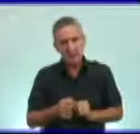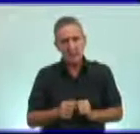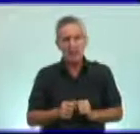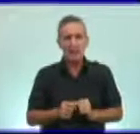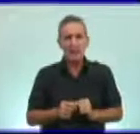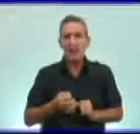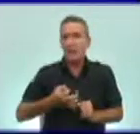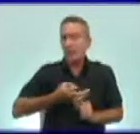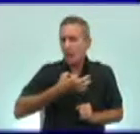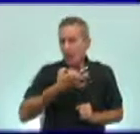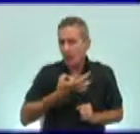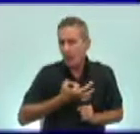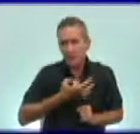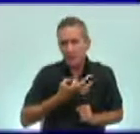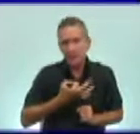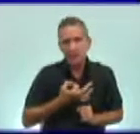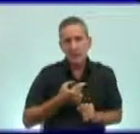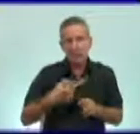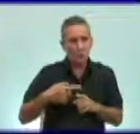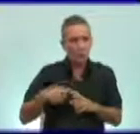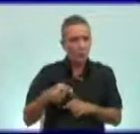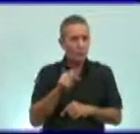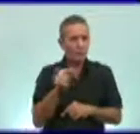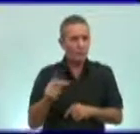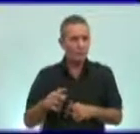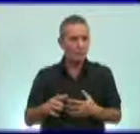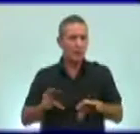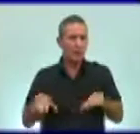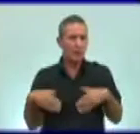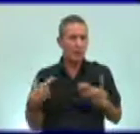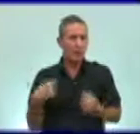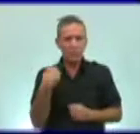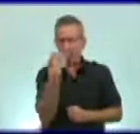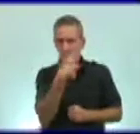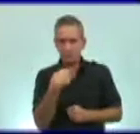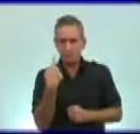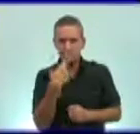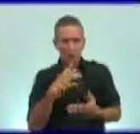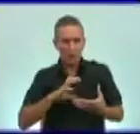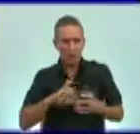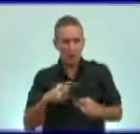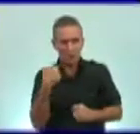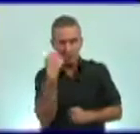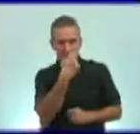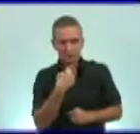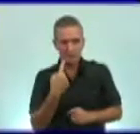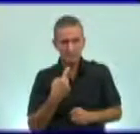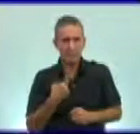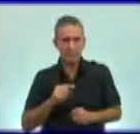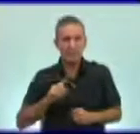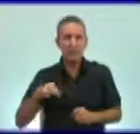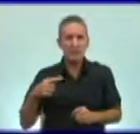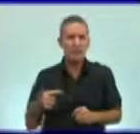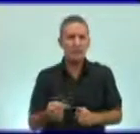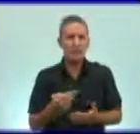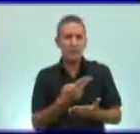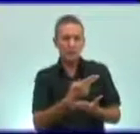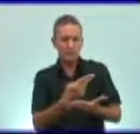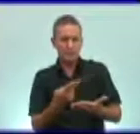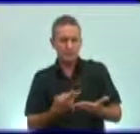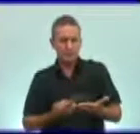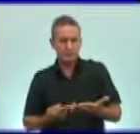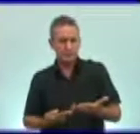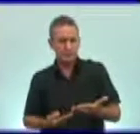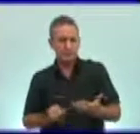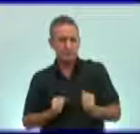contemporáneos es el cuadro que aparece siguiente, es la imagen que aparece siguiente pegado a él. Lo mismo ocurre con Simón Bolívar, de eso hemos